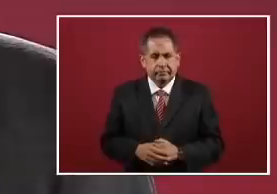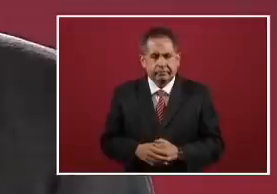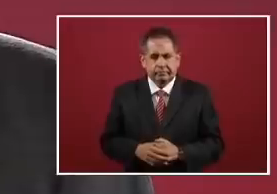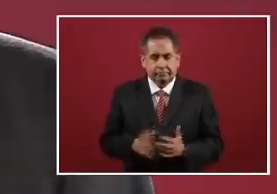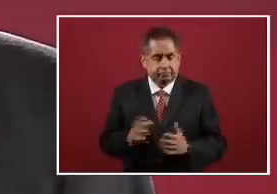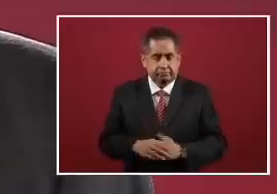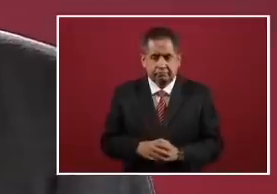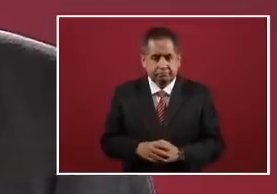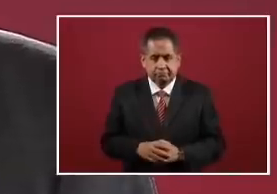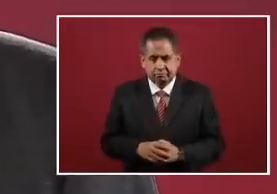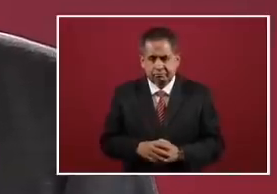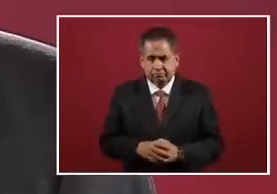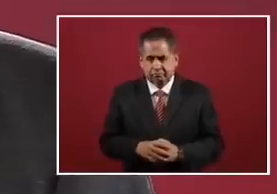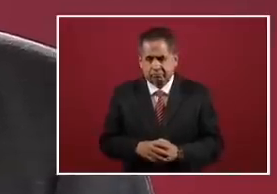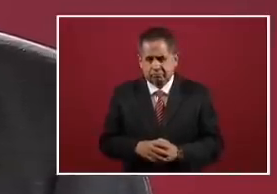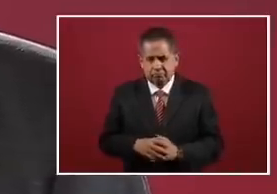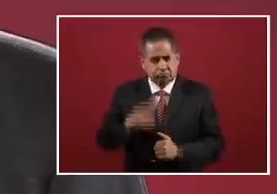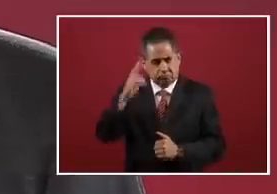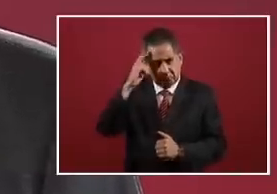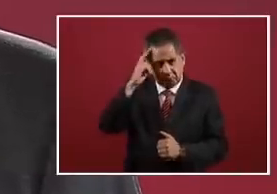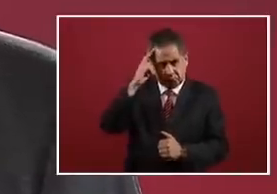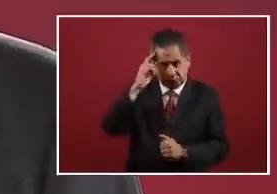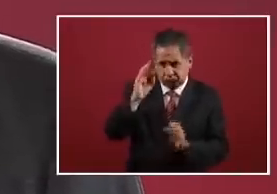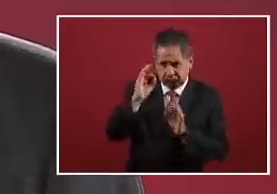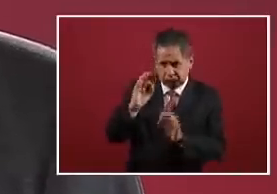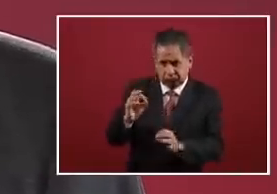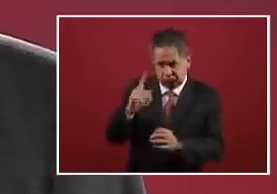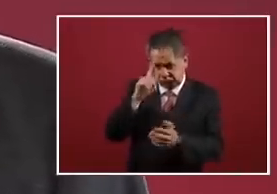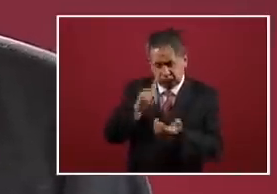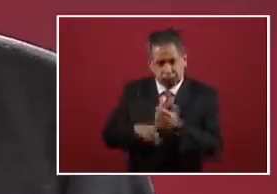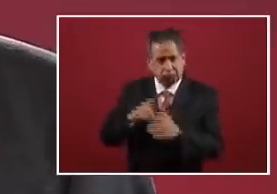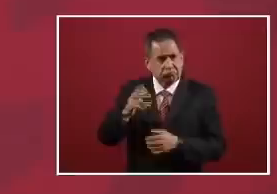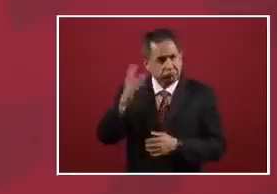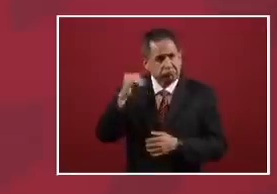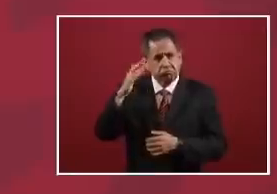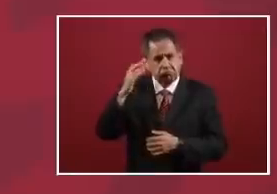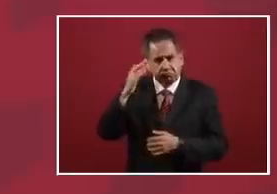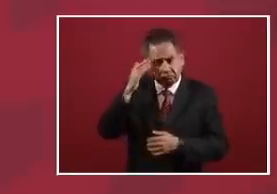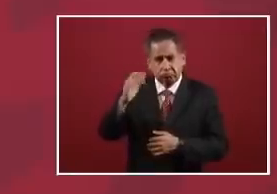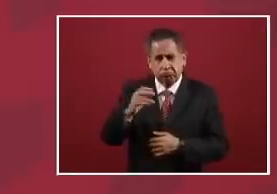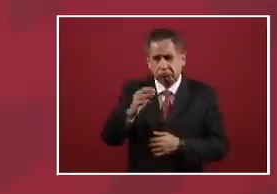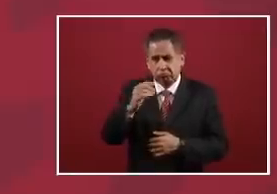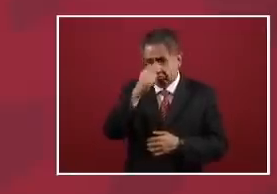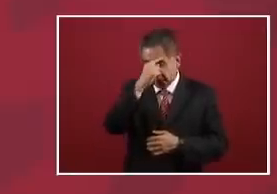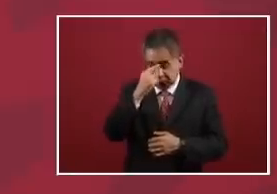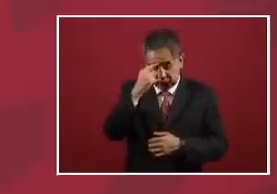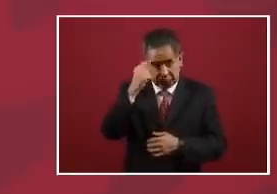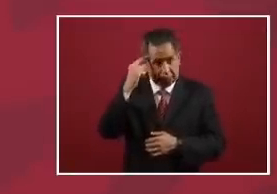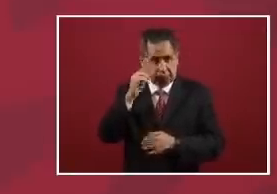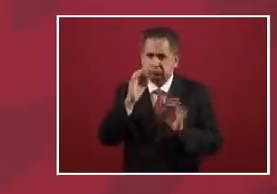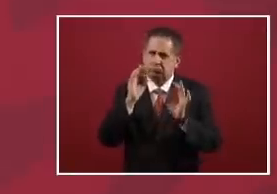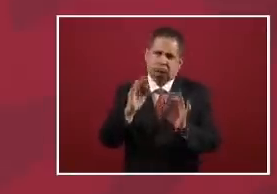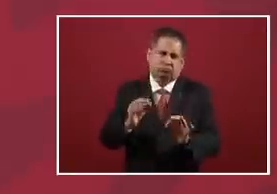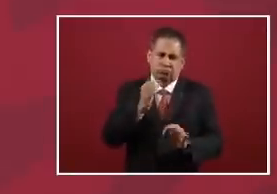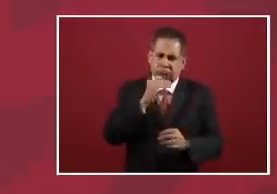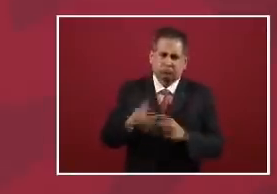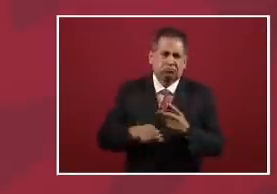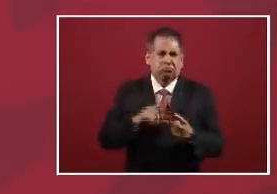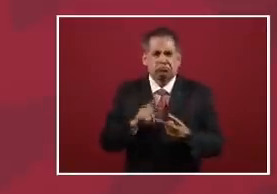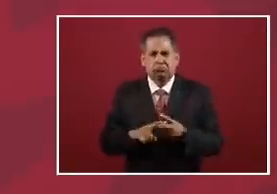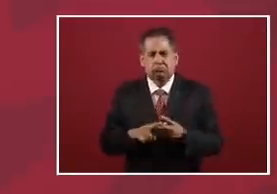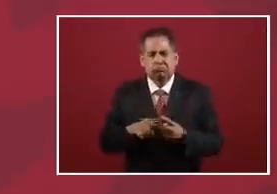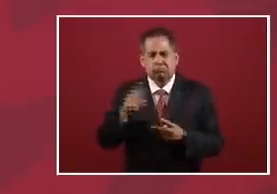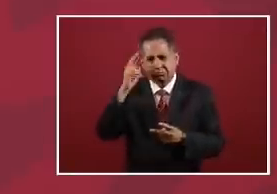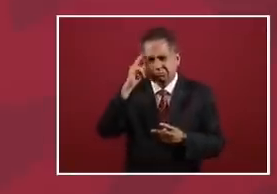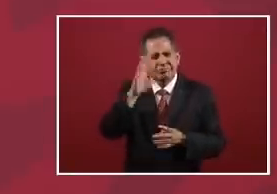Pues se utilizó Bellas Artes cuando Frida Kahlo, se utilizó Bellas